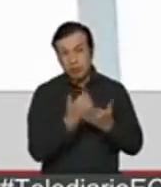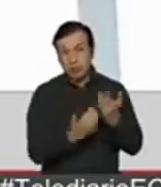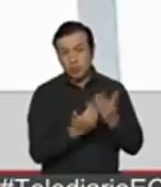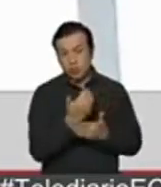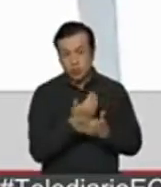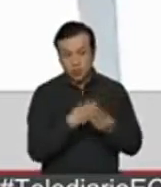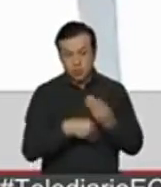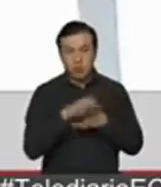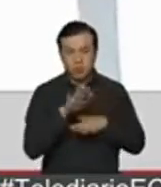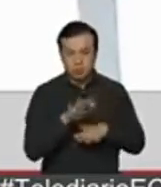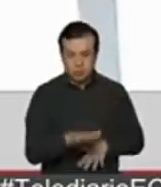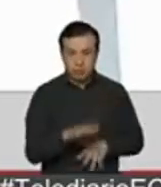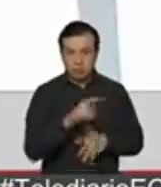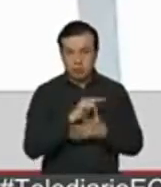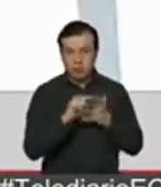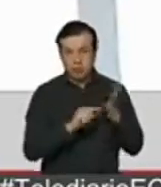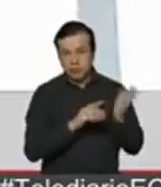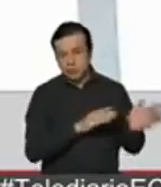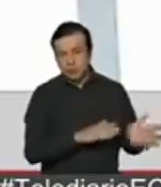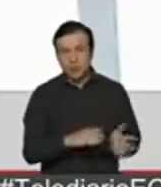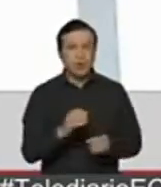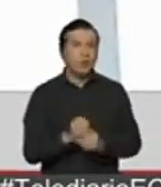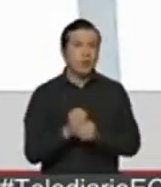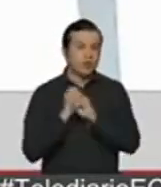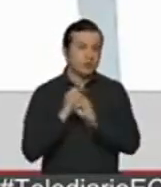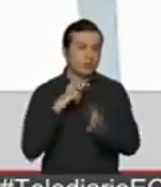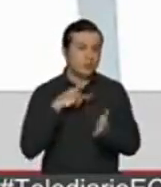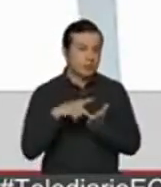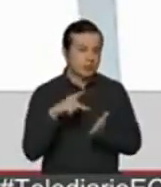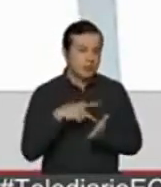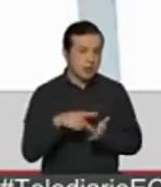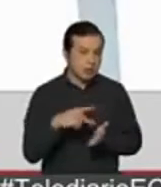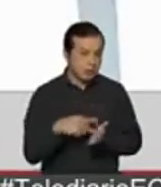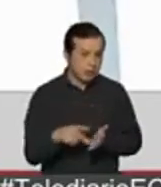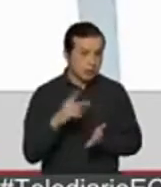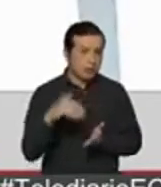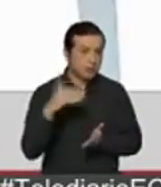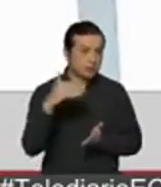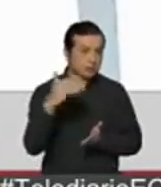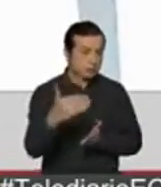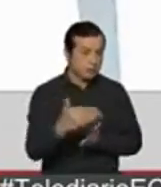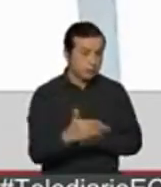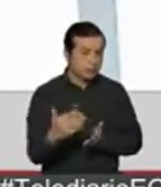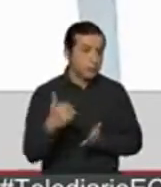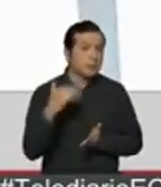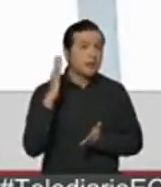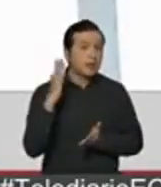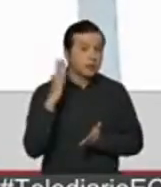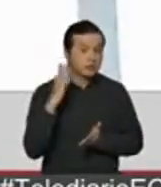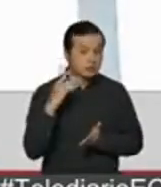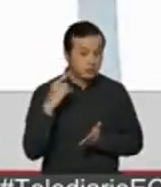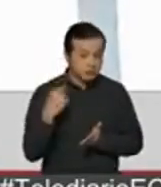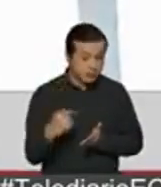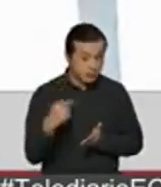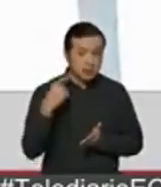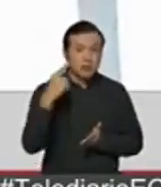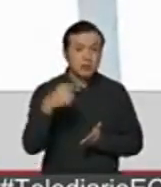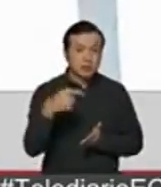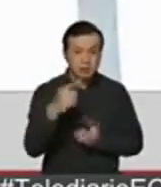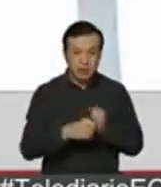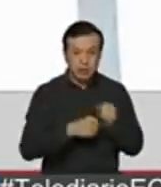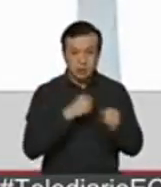vez aliviar en algo las necesidades o las obligaciones de pago de este y los próximos años, principalmente de este y el siguiente, diría yo, que